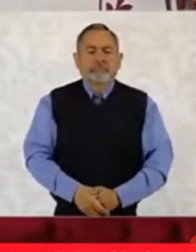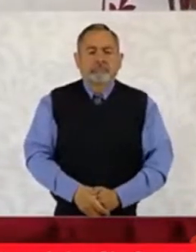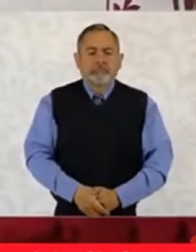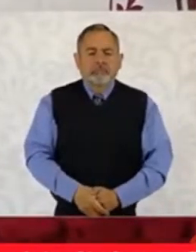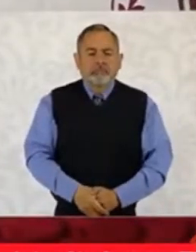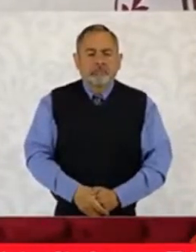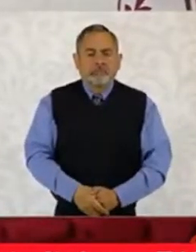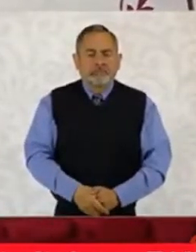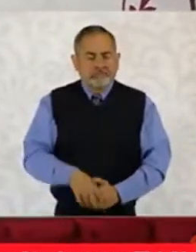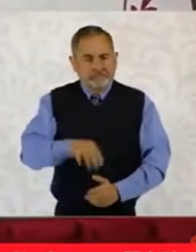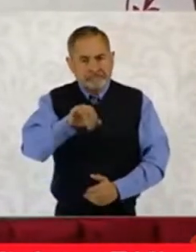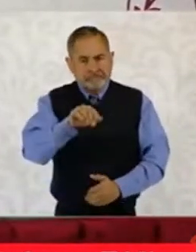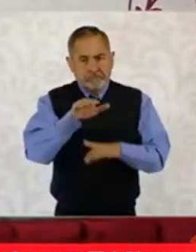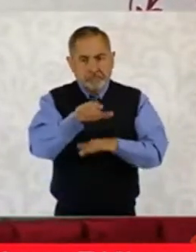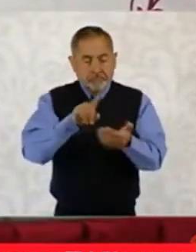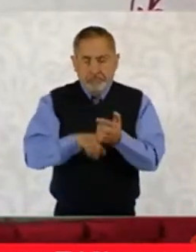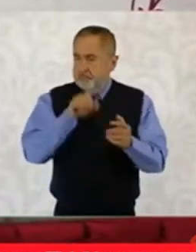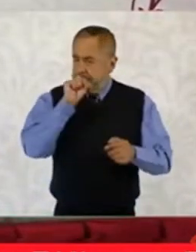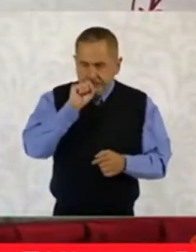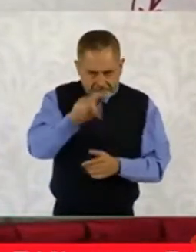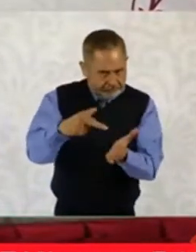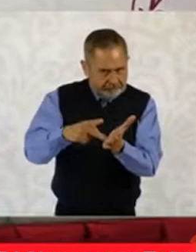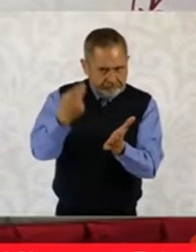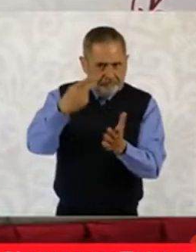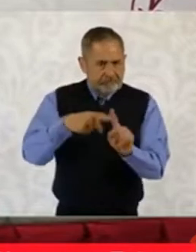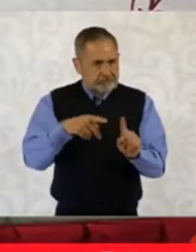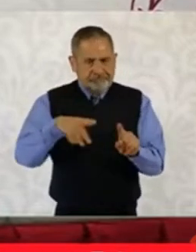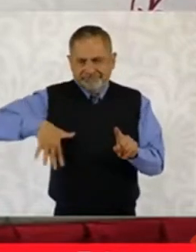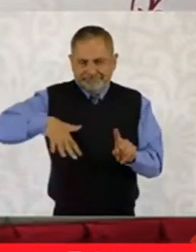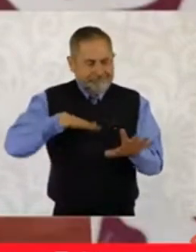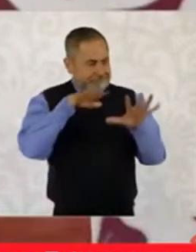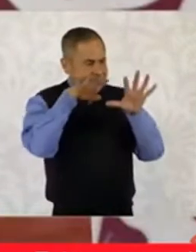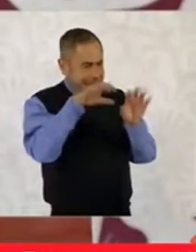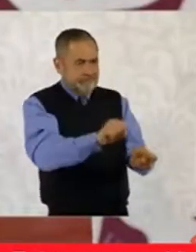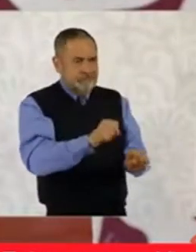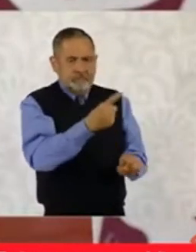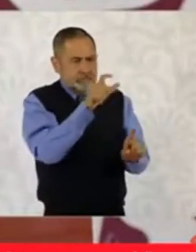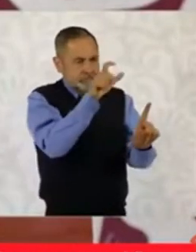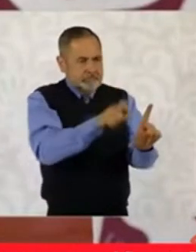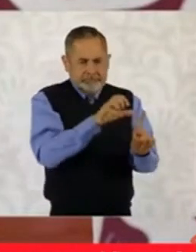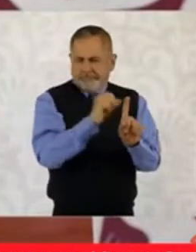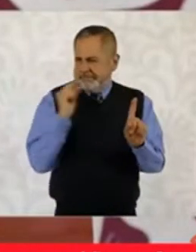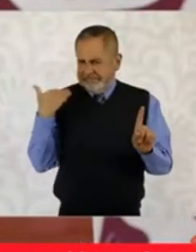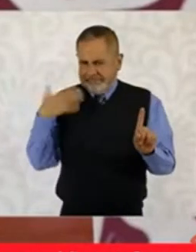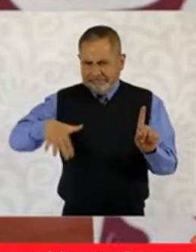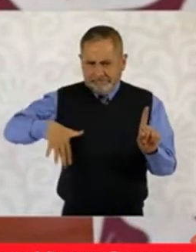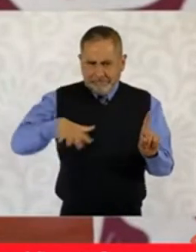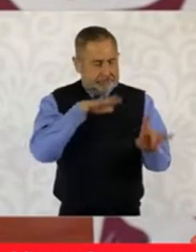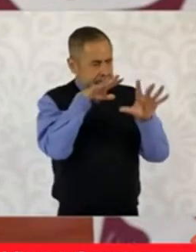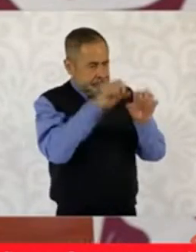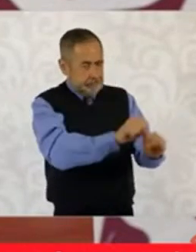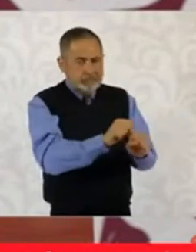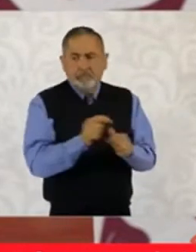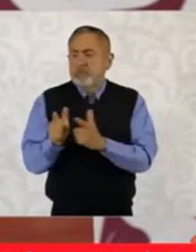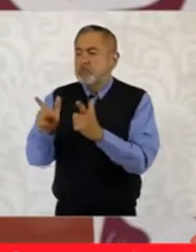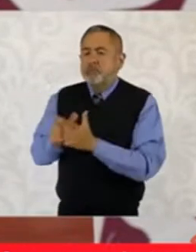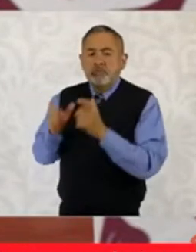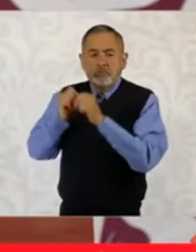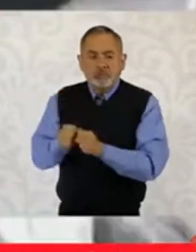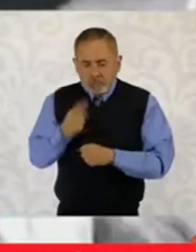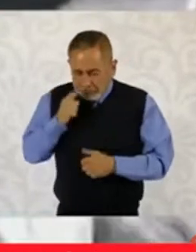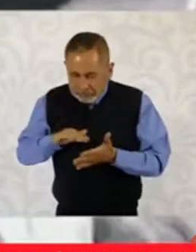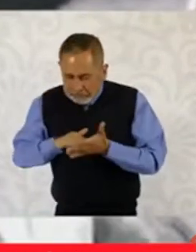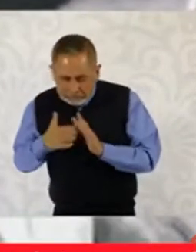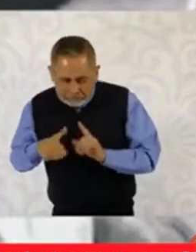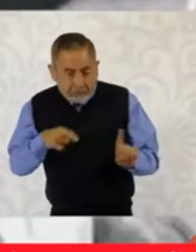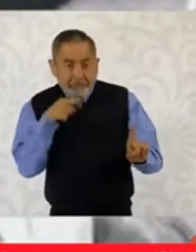Sí, sobre esta detención, repito lo que mencionamos hace unos minutos, el gabinete de seguridad tenía en seguimiento a